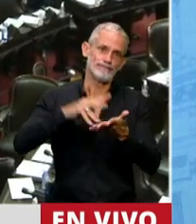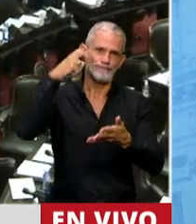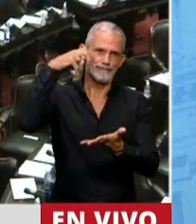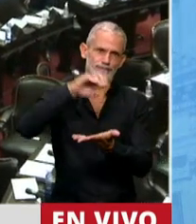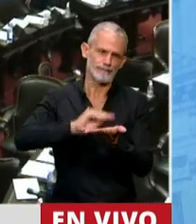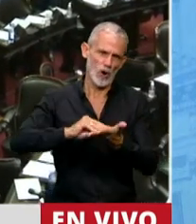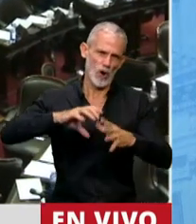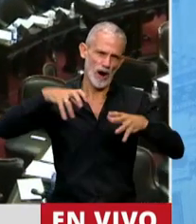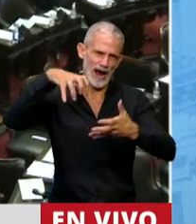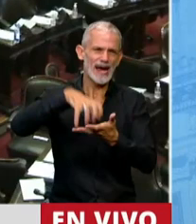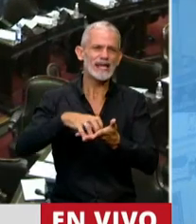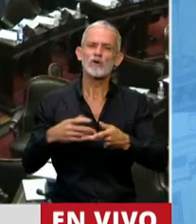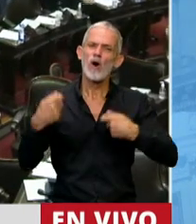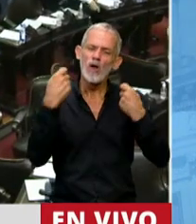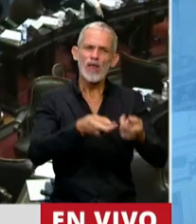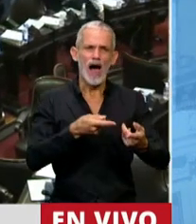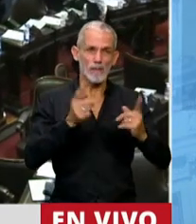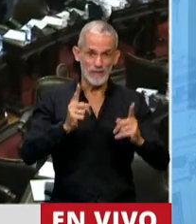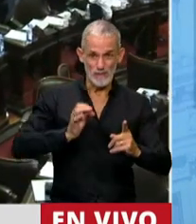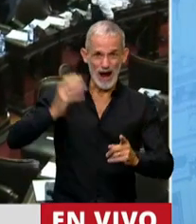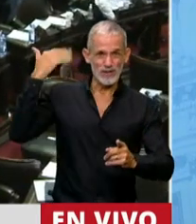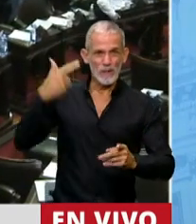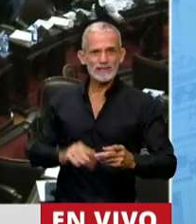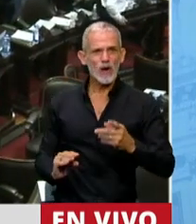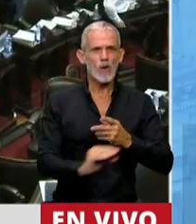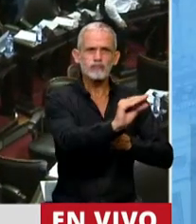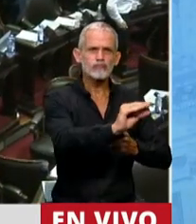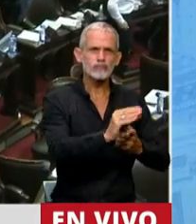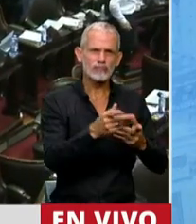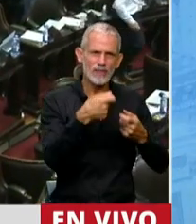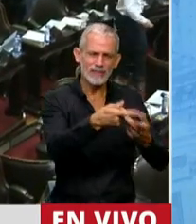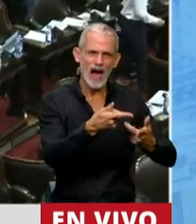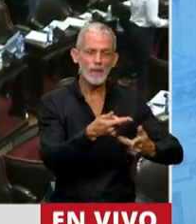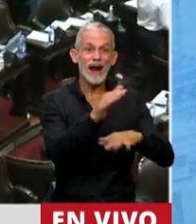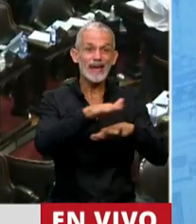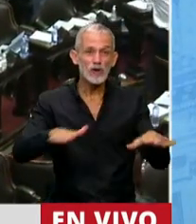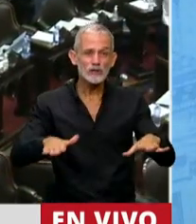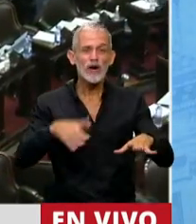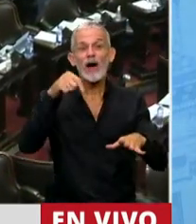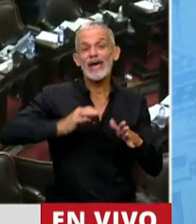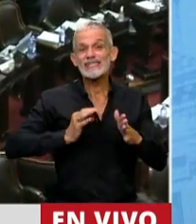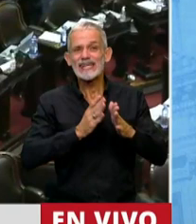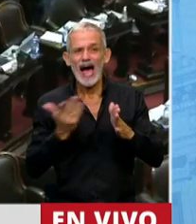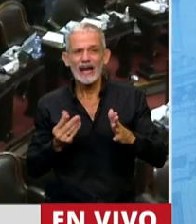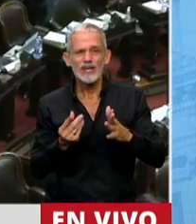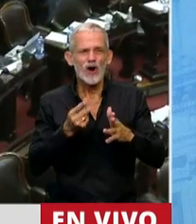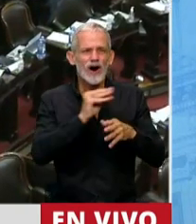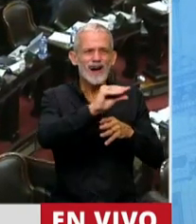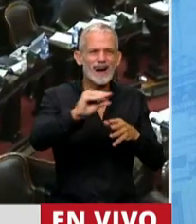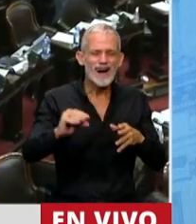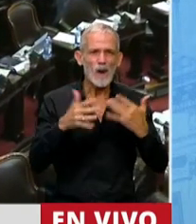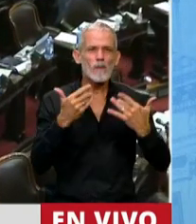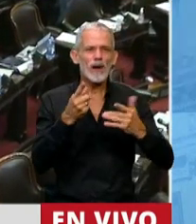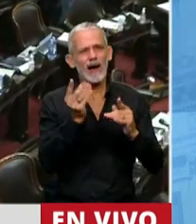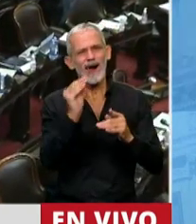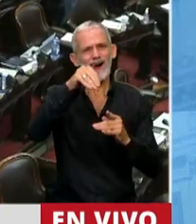Cámara que reponga las becas del año pasado para que estos chicos, por lo menos este año, puedan tener